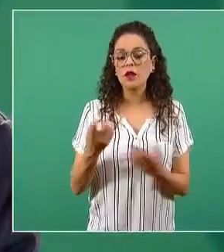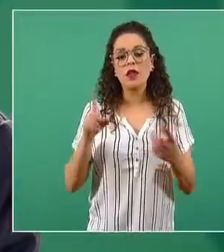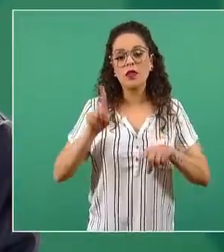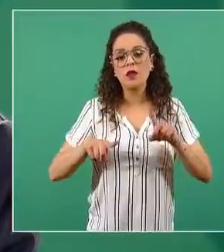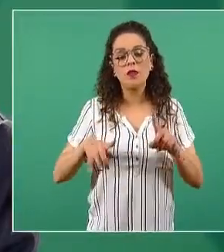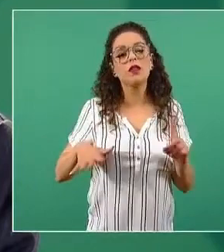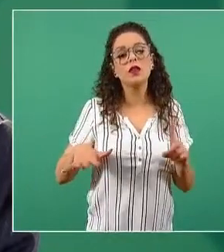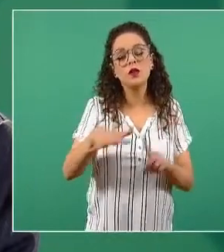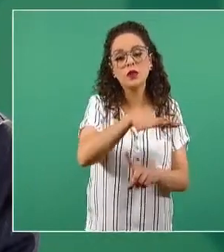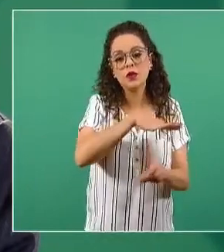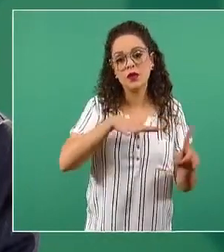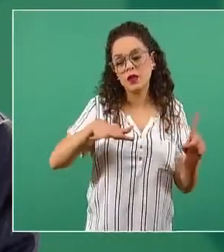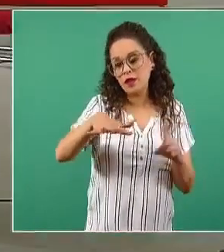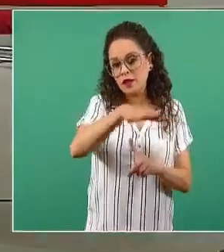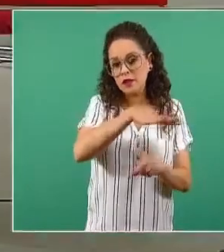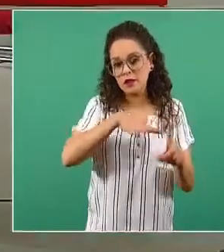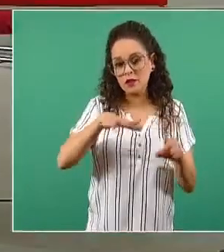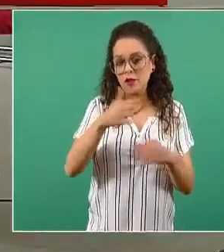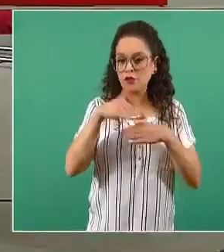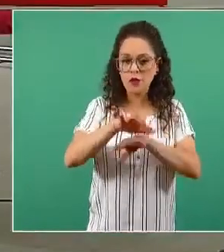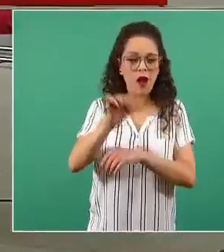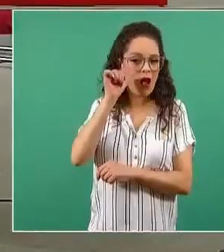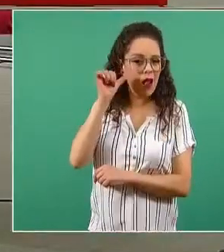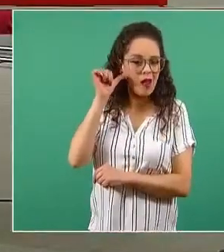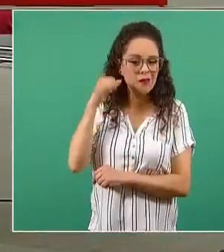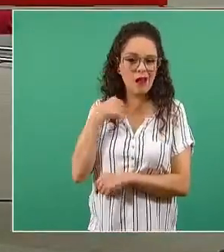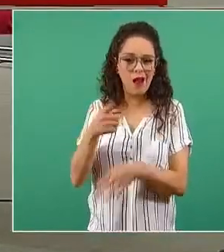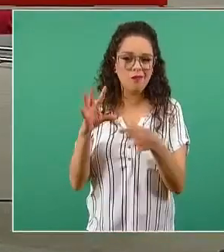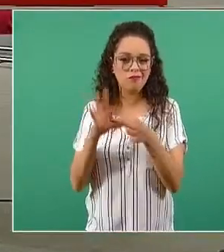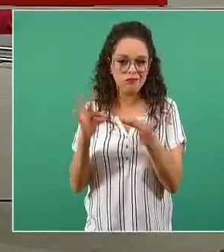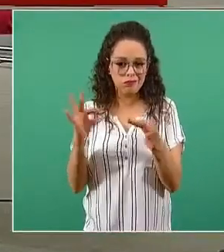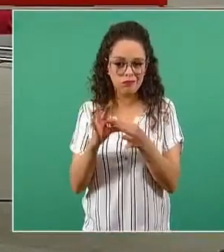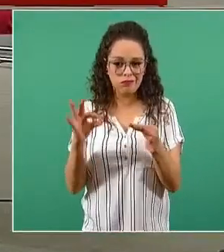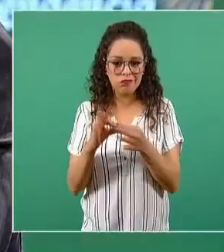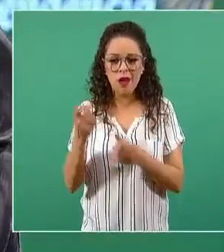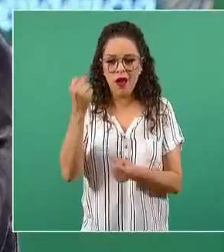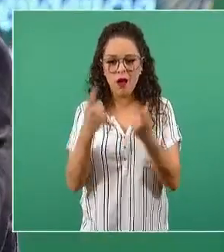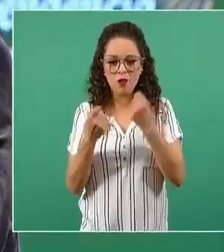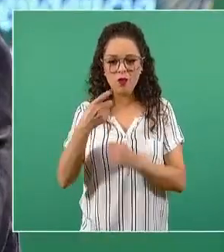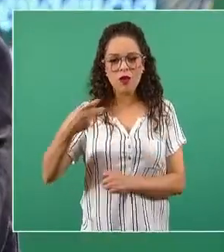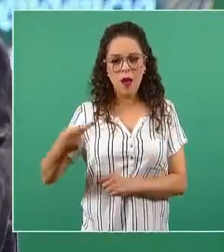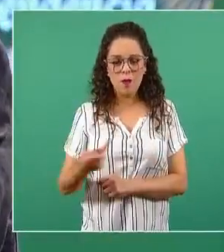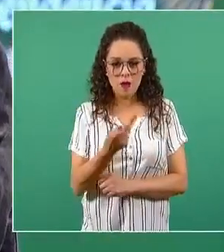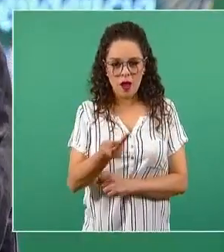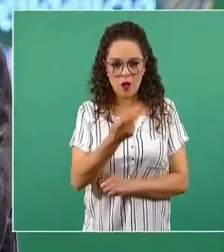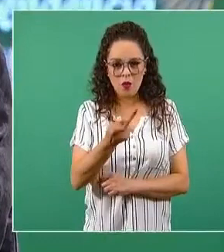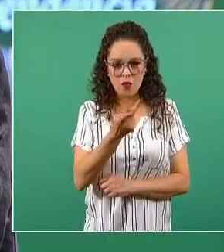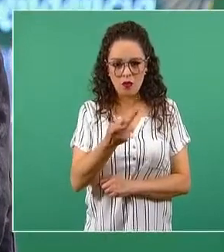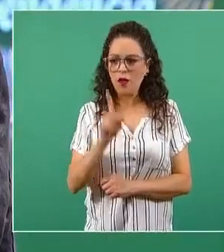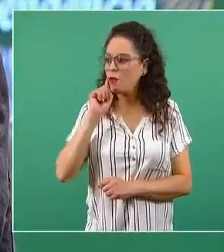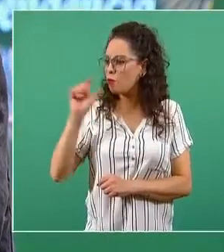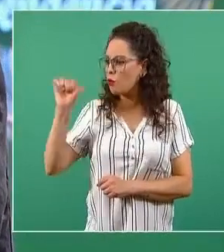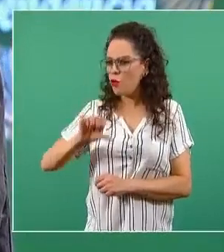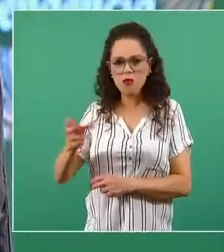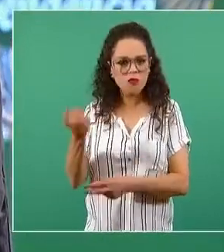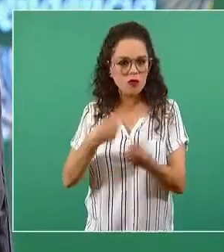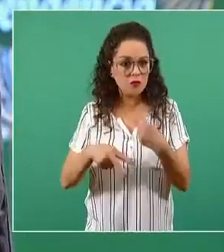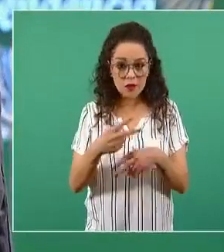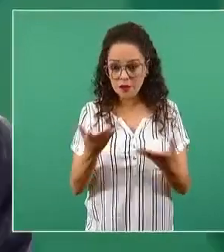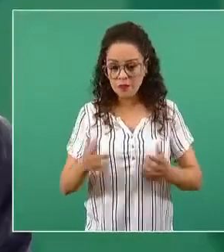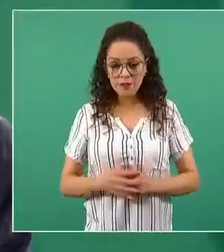debe situarse lo que ayer comentábamos a propósito de algunas preguntas que hacía una compañera que hoy no vino.